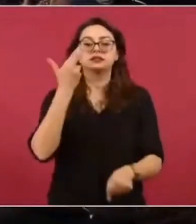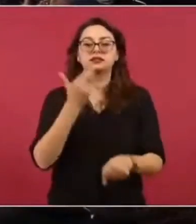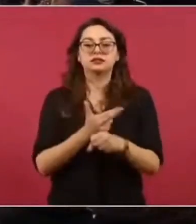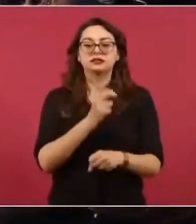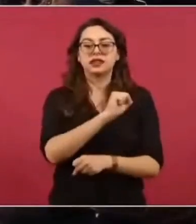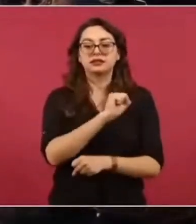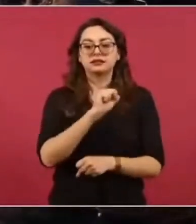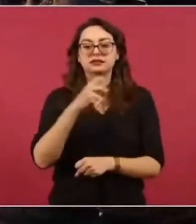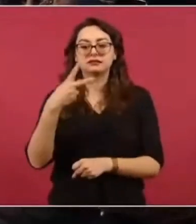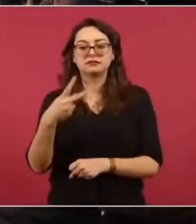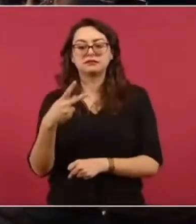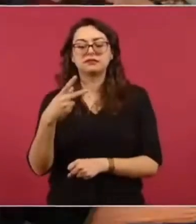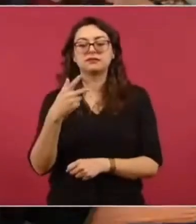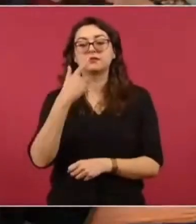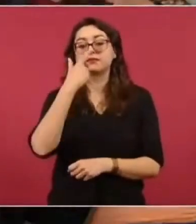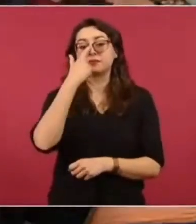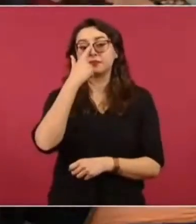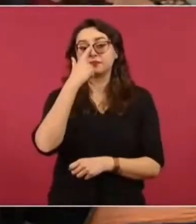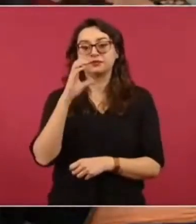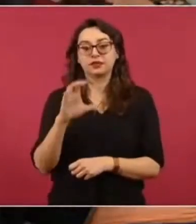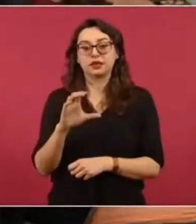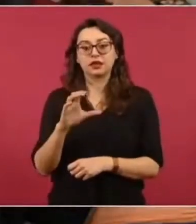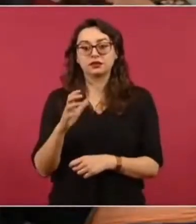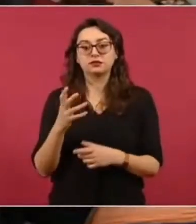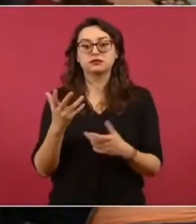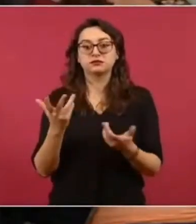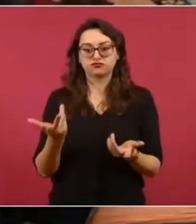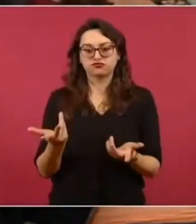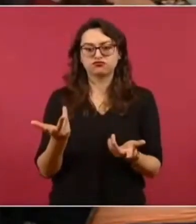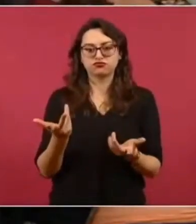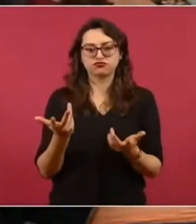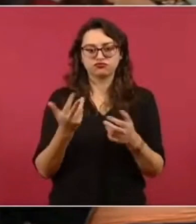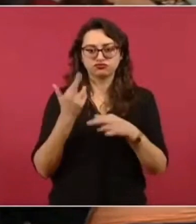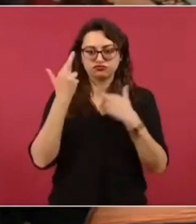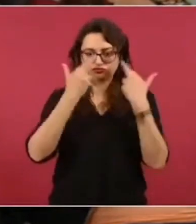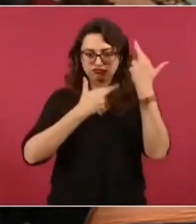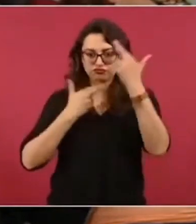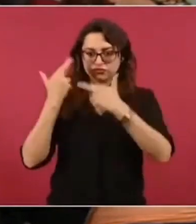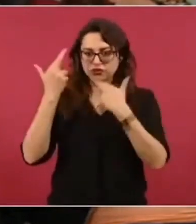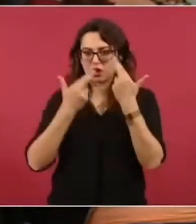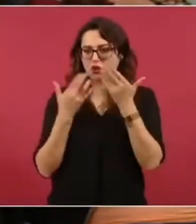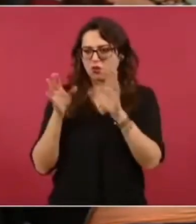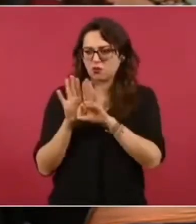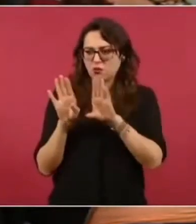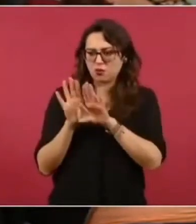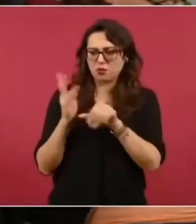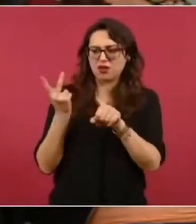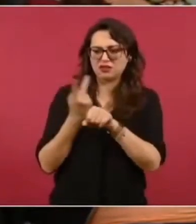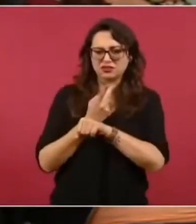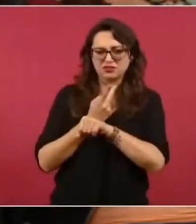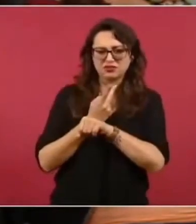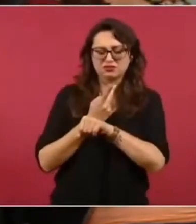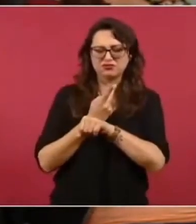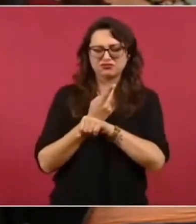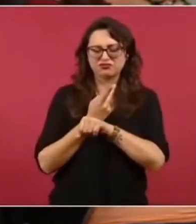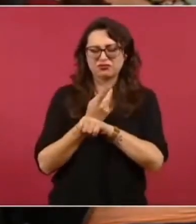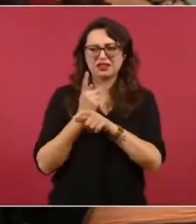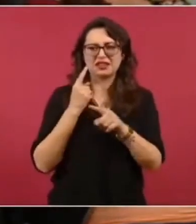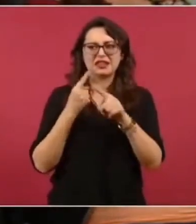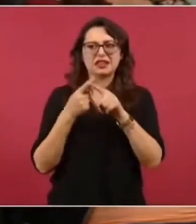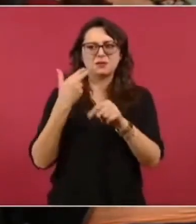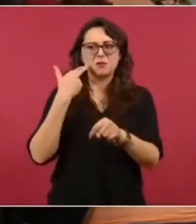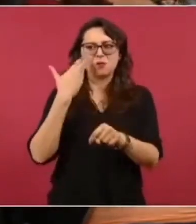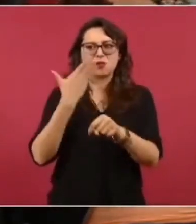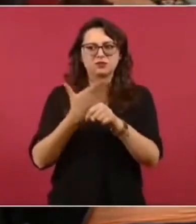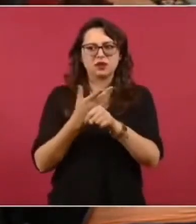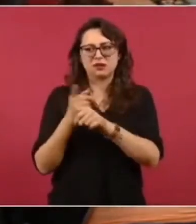planteado que aquí se va a ver el tema de protección federal, para poder tener las tareas al respecto. Este